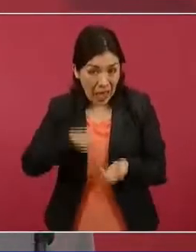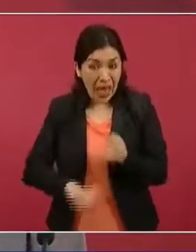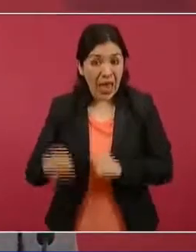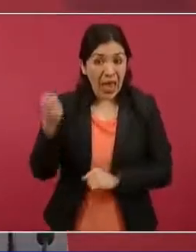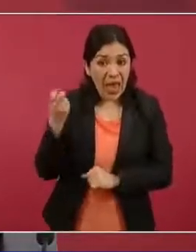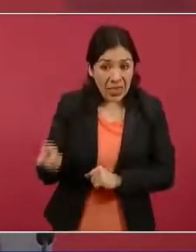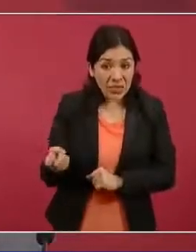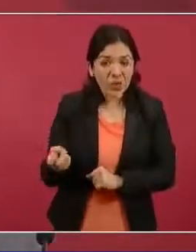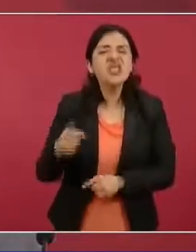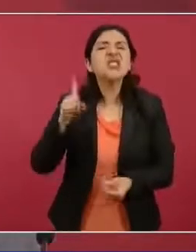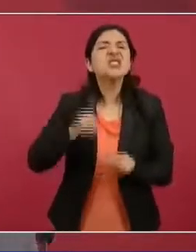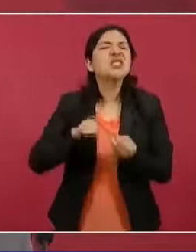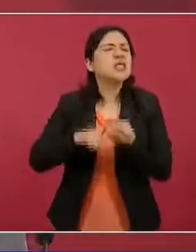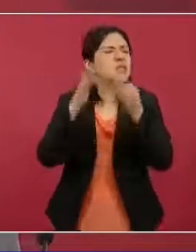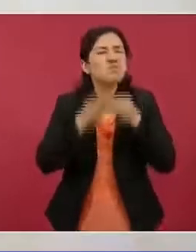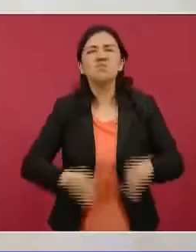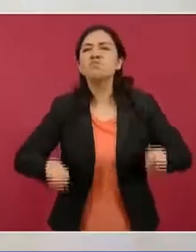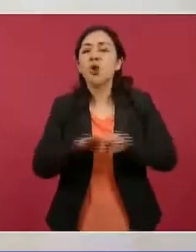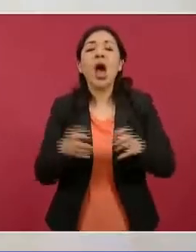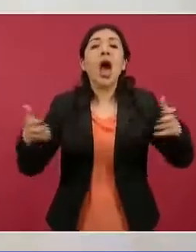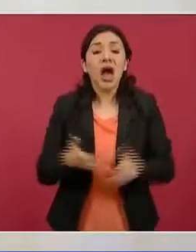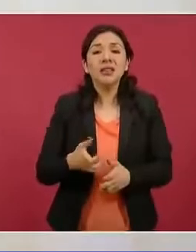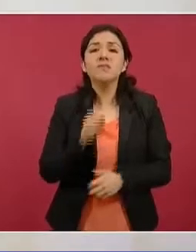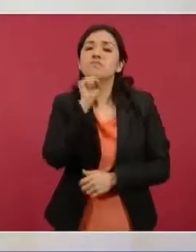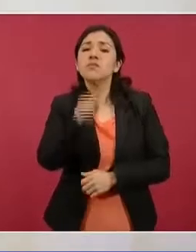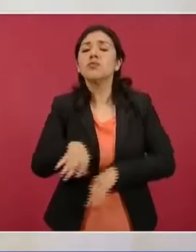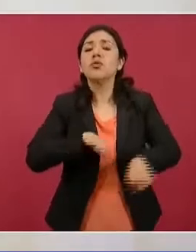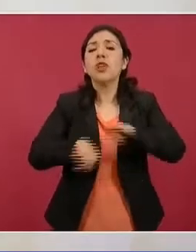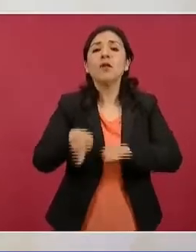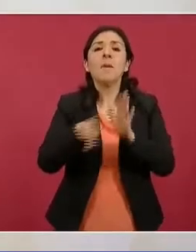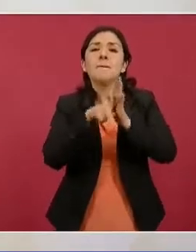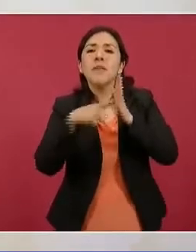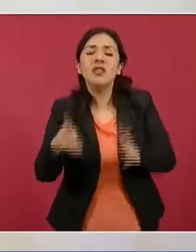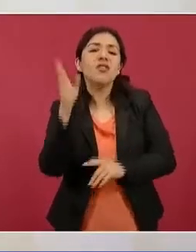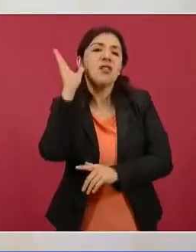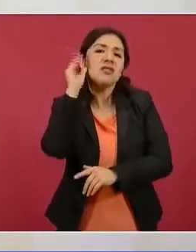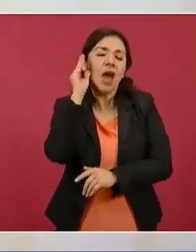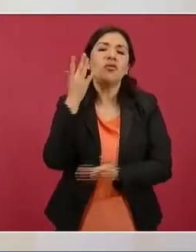papel destacadísimo los medios, no todos,